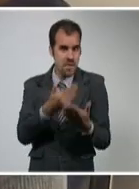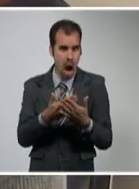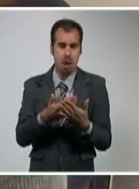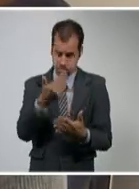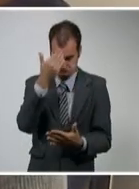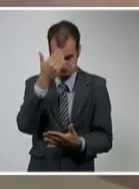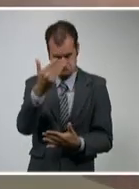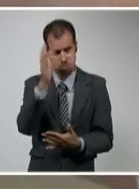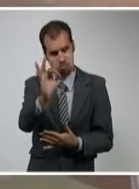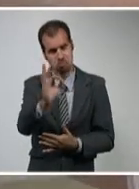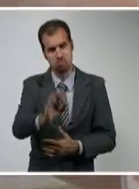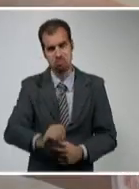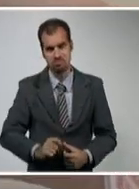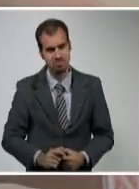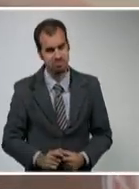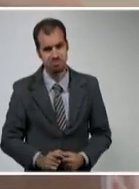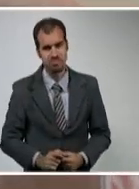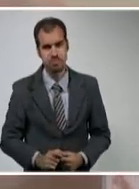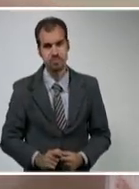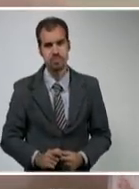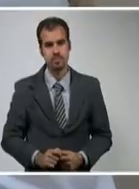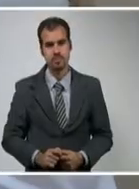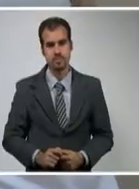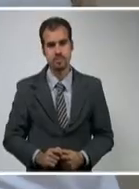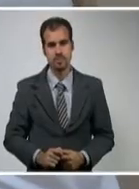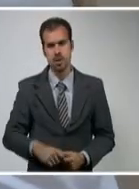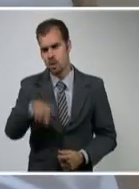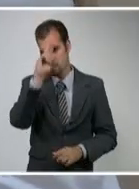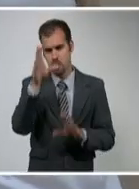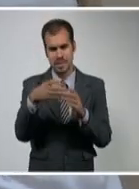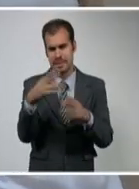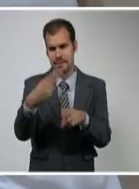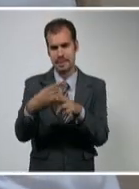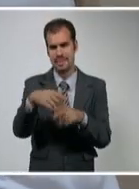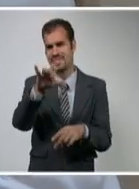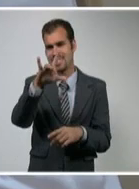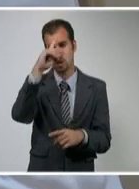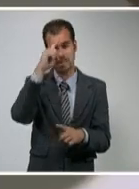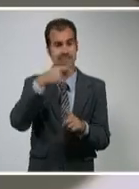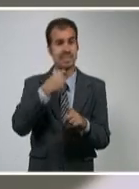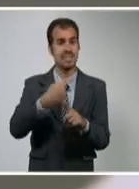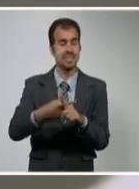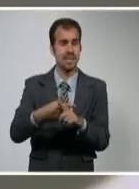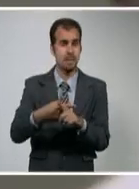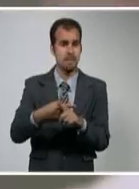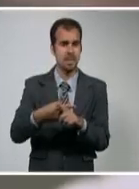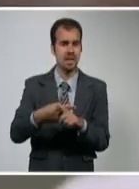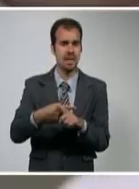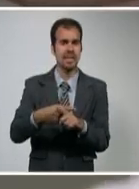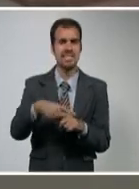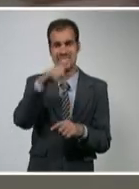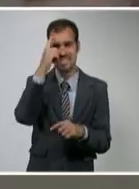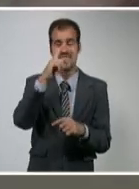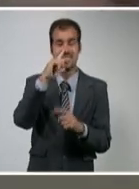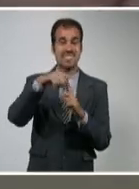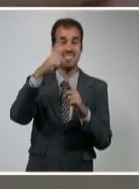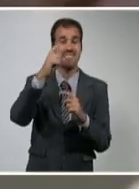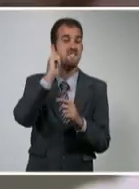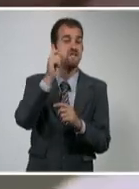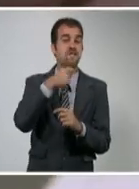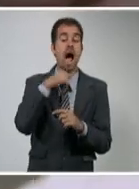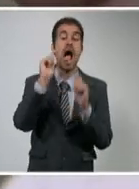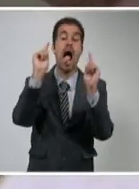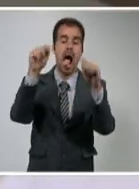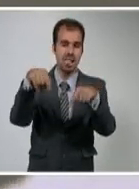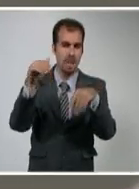a gusto me siento. En el Policlínico 5 de Septiembre de Santa Fe funciona uno de los 42 vacunatorios